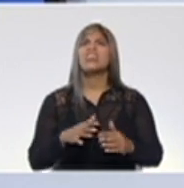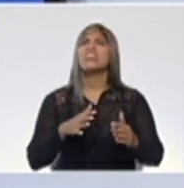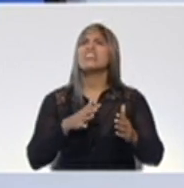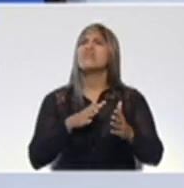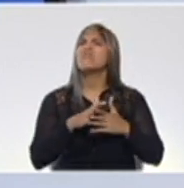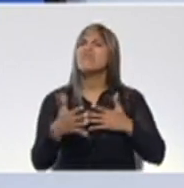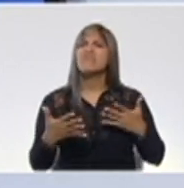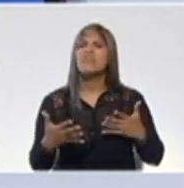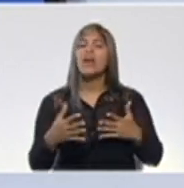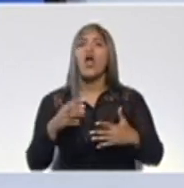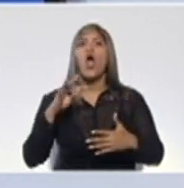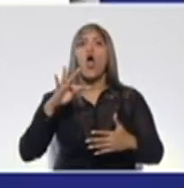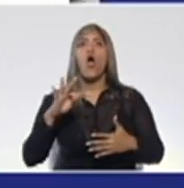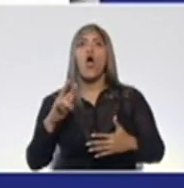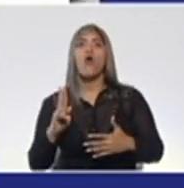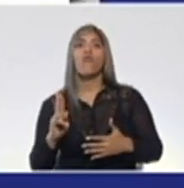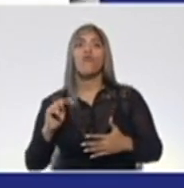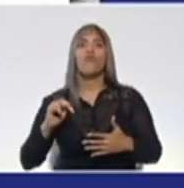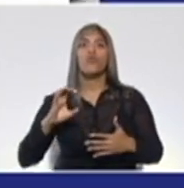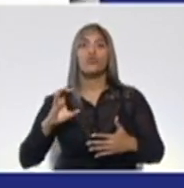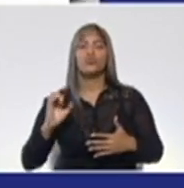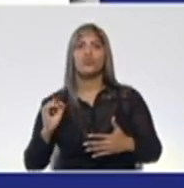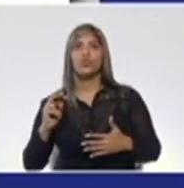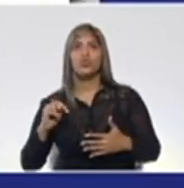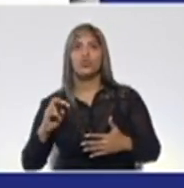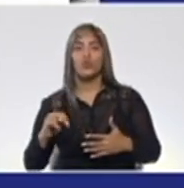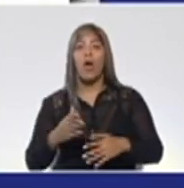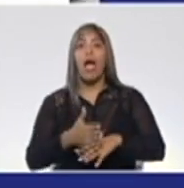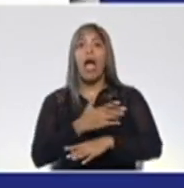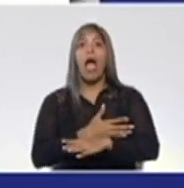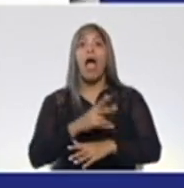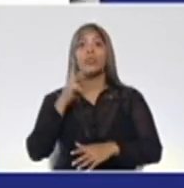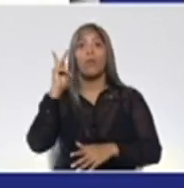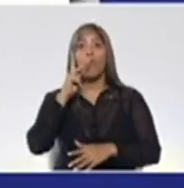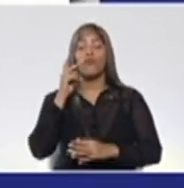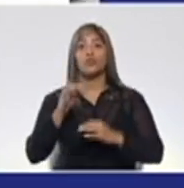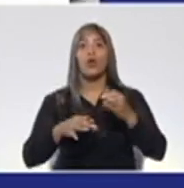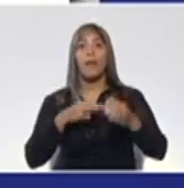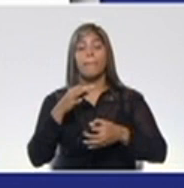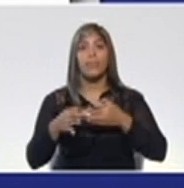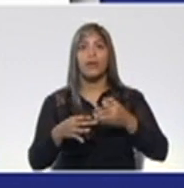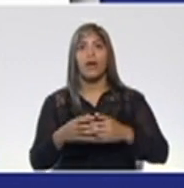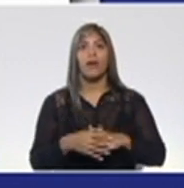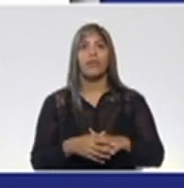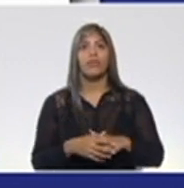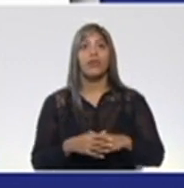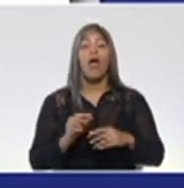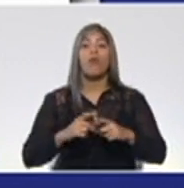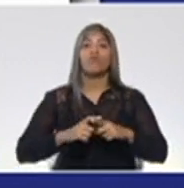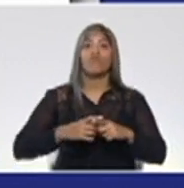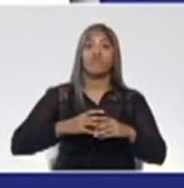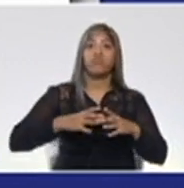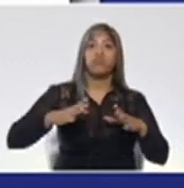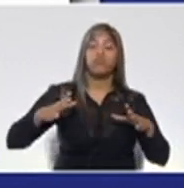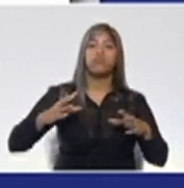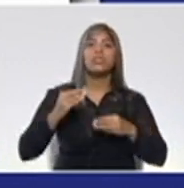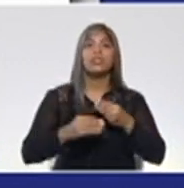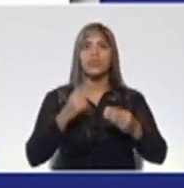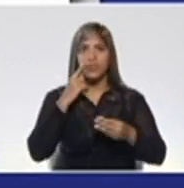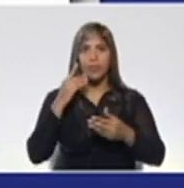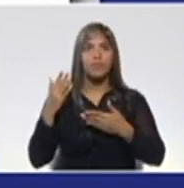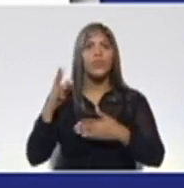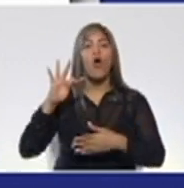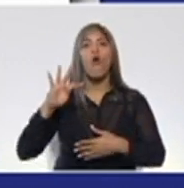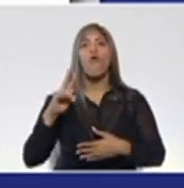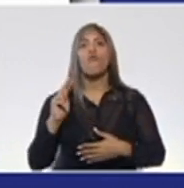función? Desde la explicación que nos dio el docente del área de formación, tendremos amplitud en cuanto a qué es una función. Y